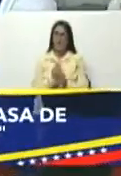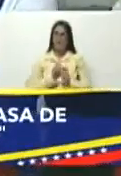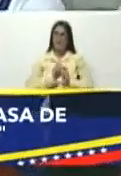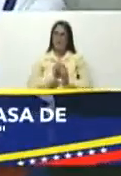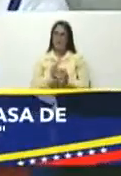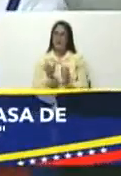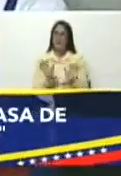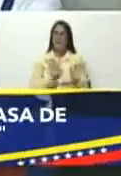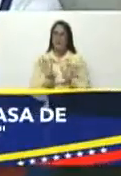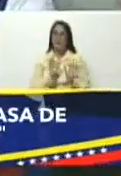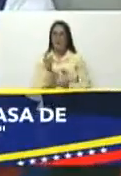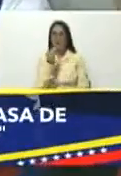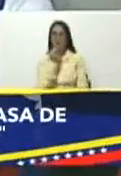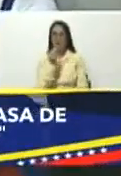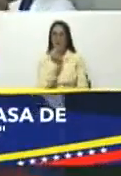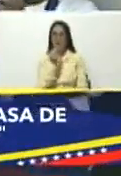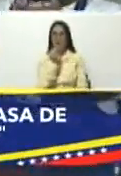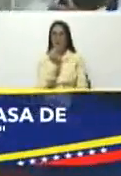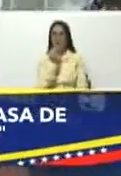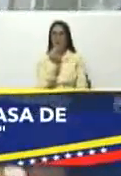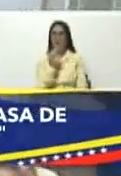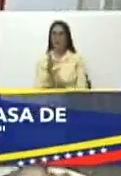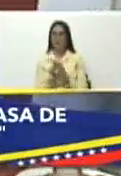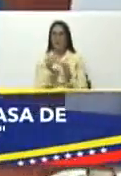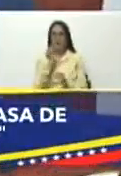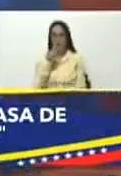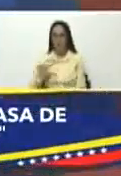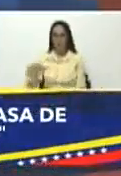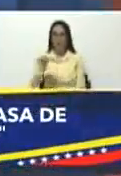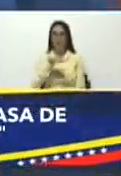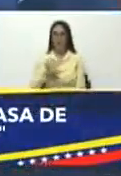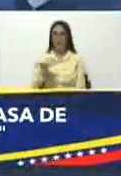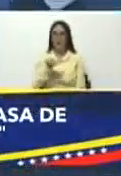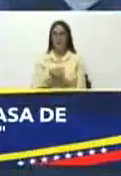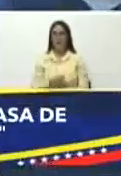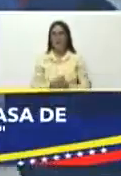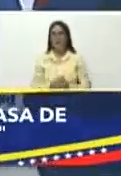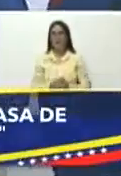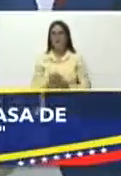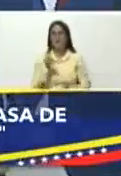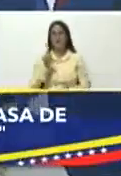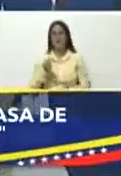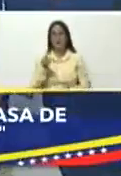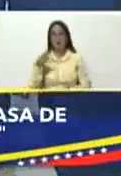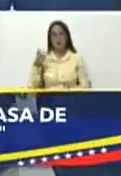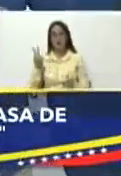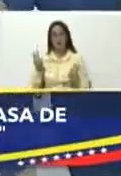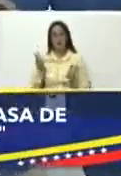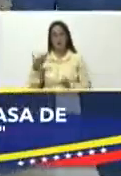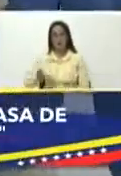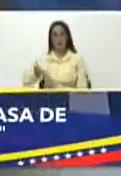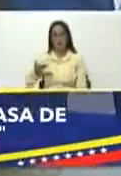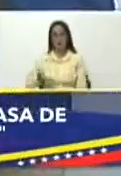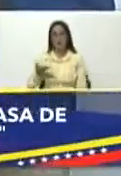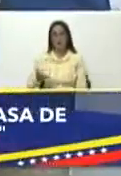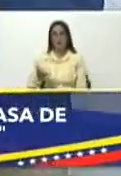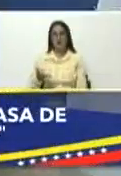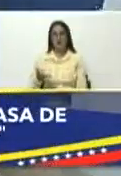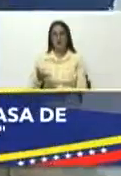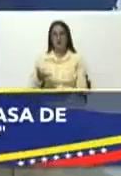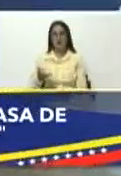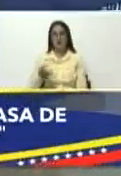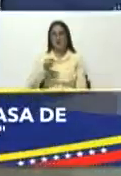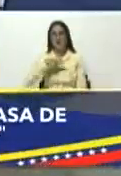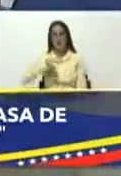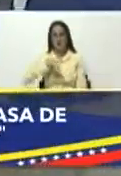bueno, preparando los alimentos para todo nuestro pueblo. Pero algo muy importante, mi comandante en jefe, es que nosotros,